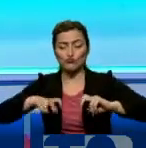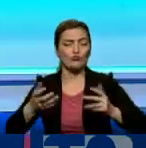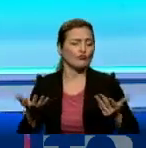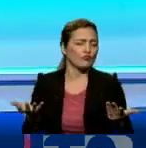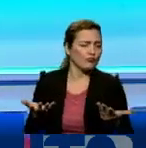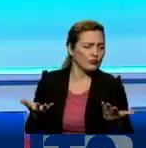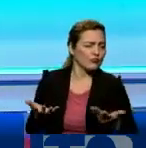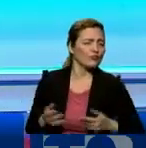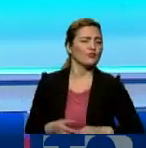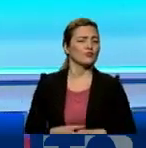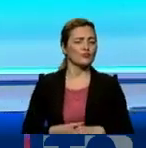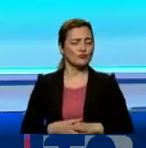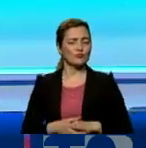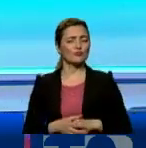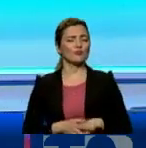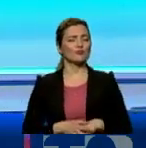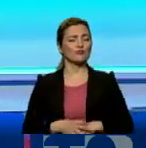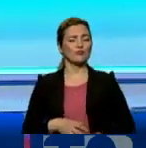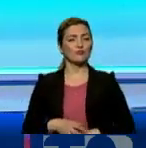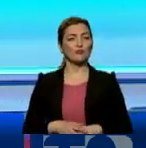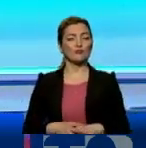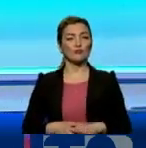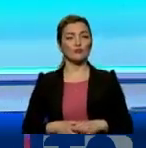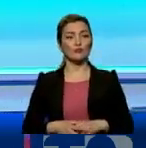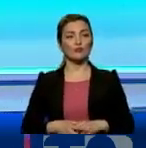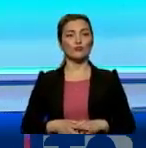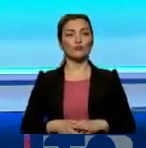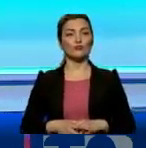redes criminales que proporcionan armamento.